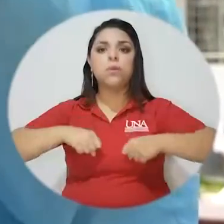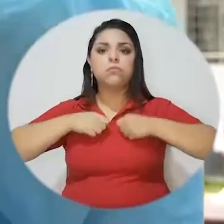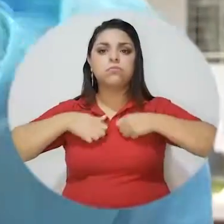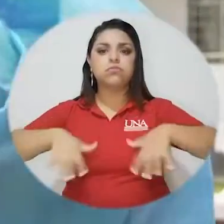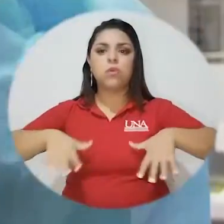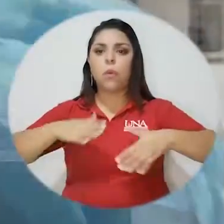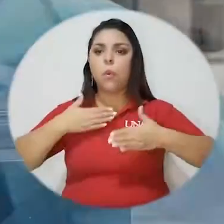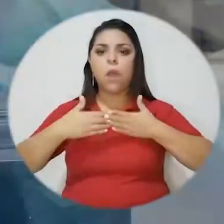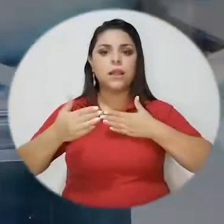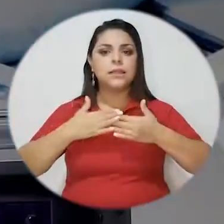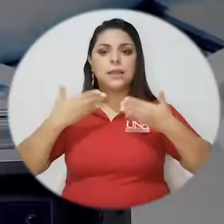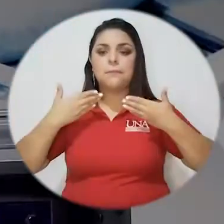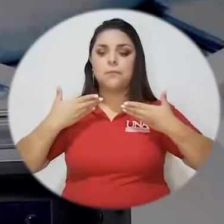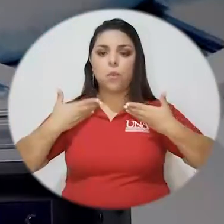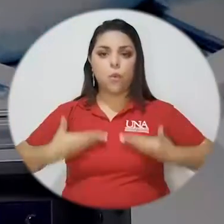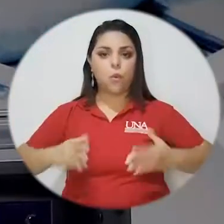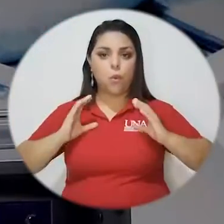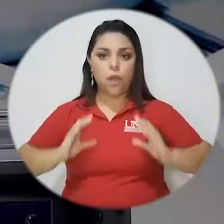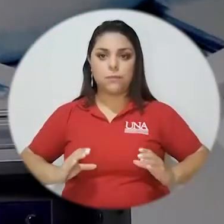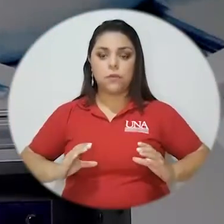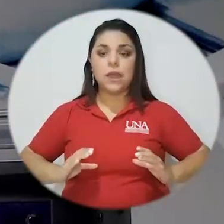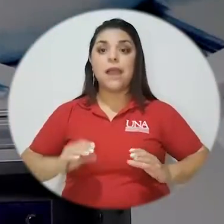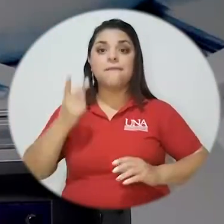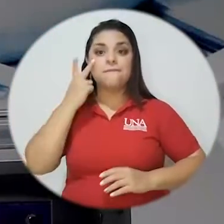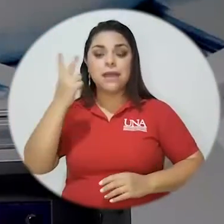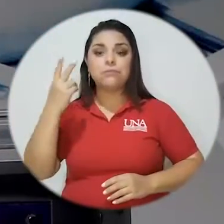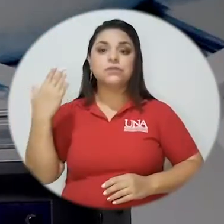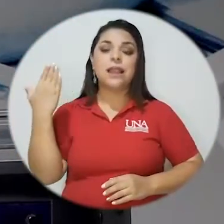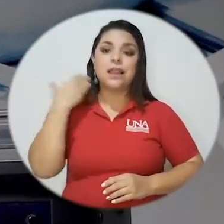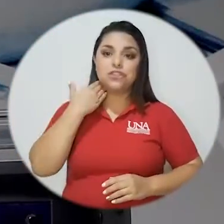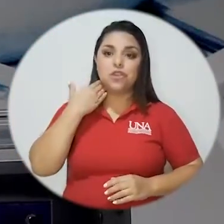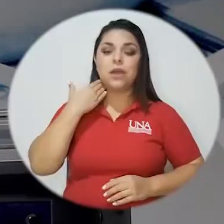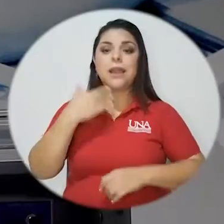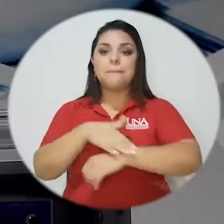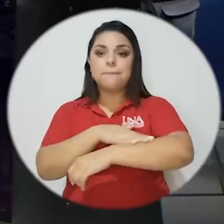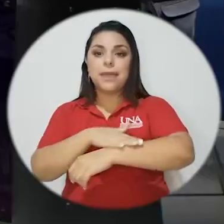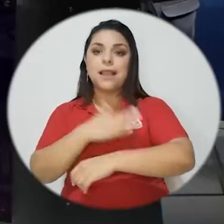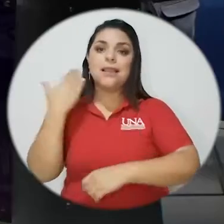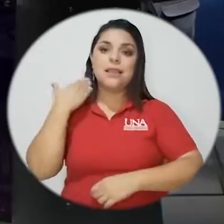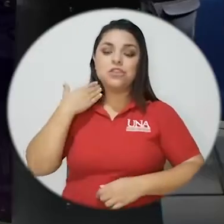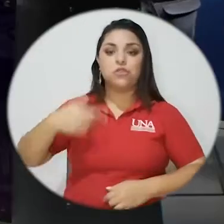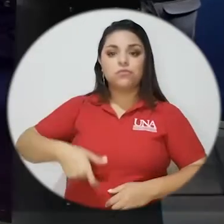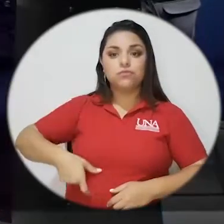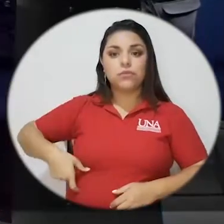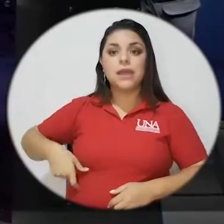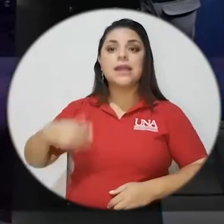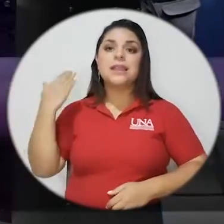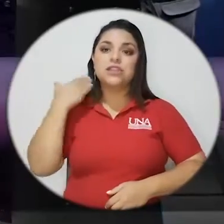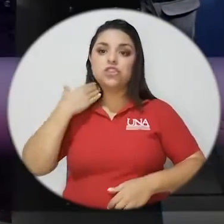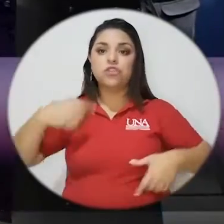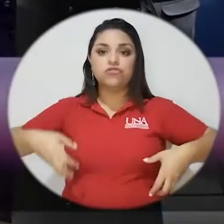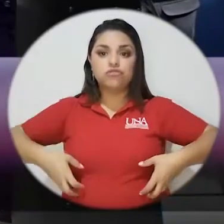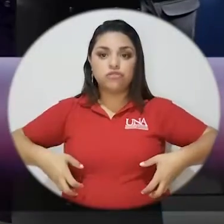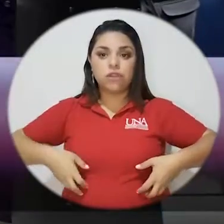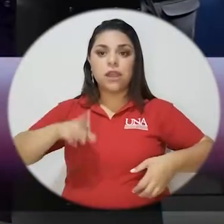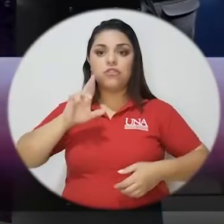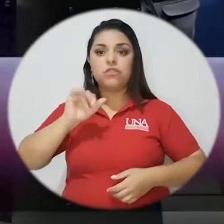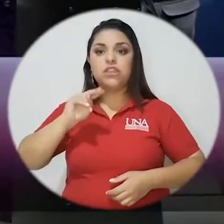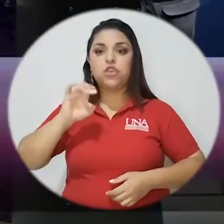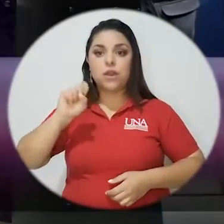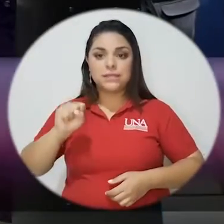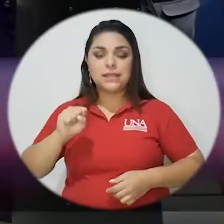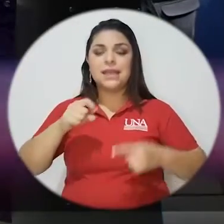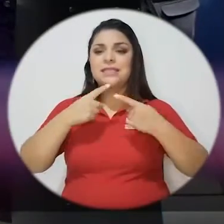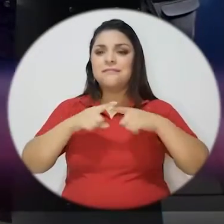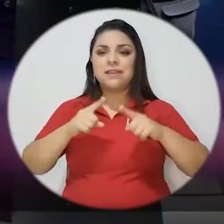cuerpo. Por eso vemos lesiones en la piel, lesiones en los riñones, lesiones en los intestinos, lesiones en el corazón, lesiones en el sistema nervioso central,